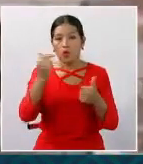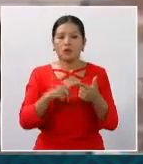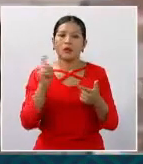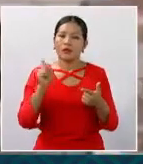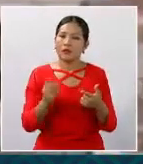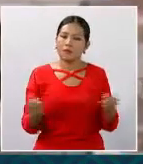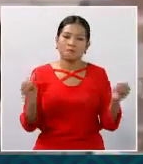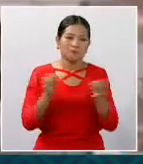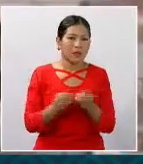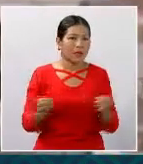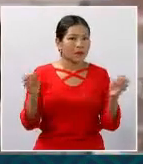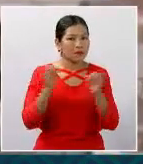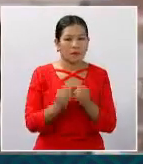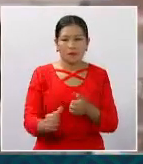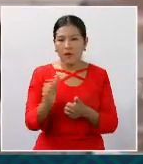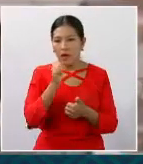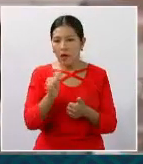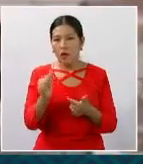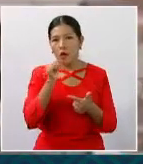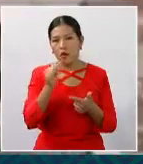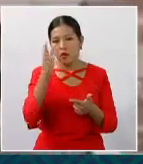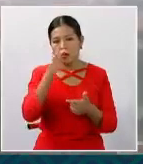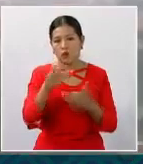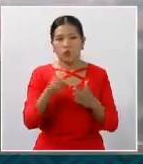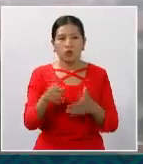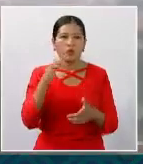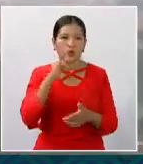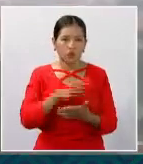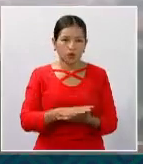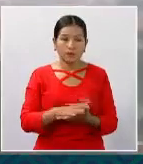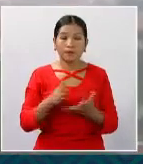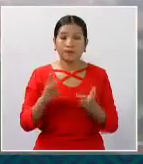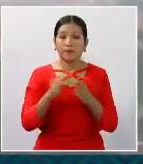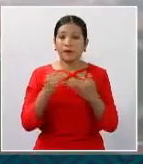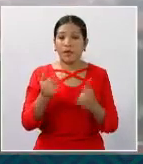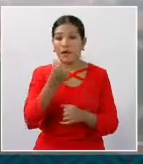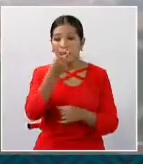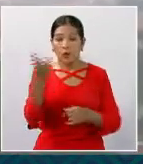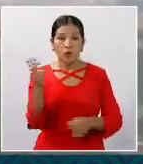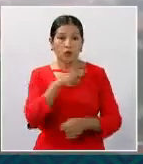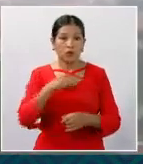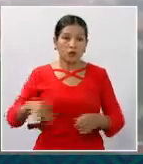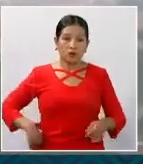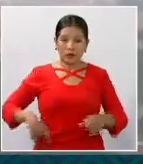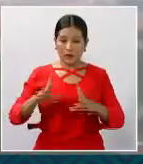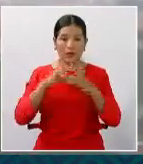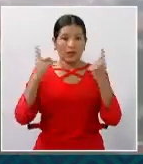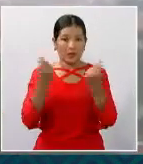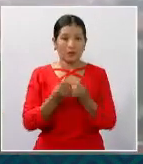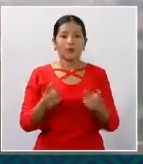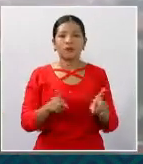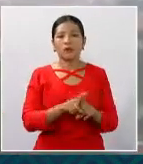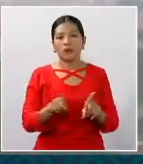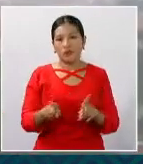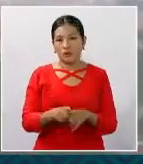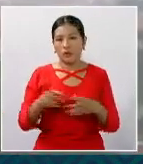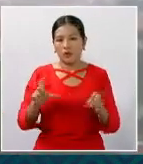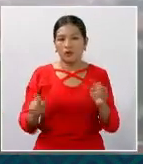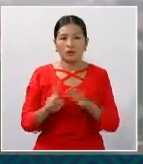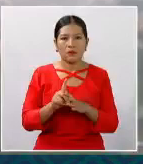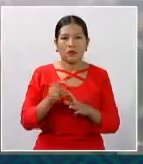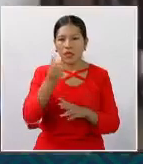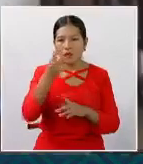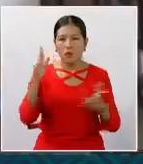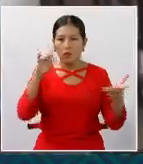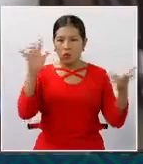ellos tienen que tener respecto a esta contaminación. Asimismo, algunos municipios del departamento también registran una densa